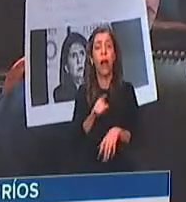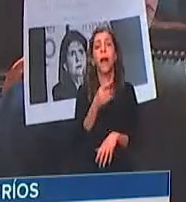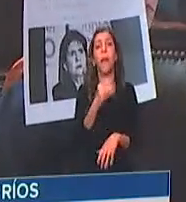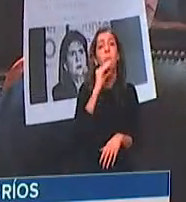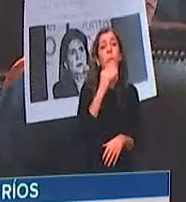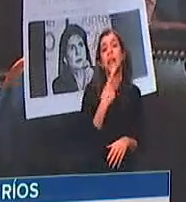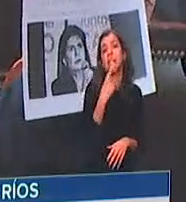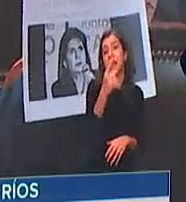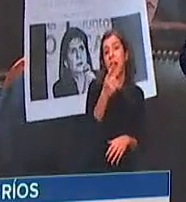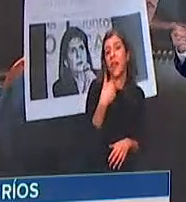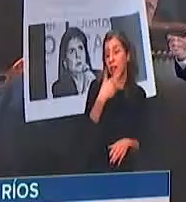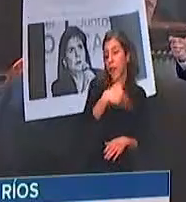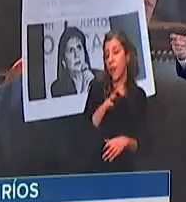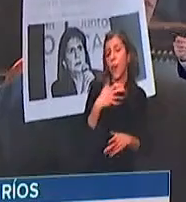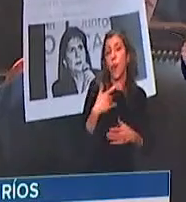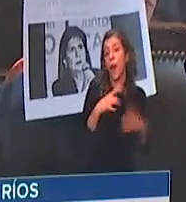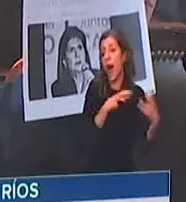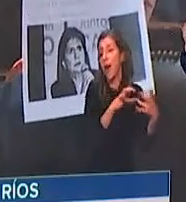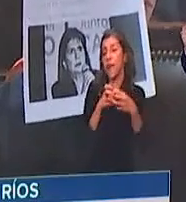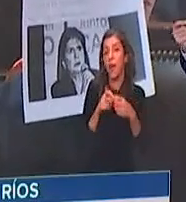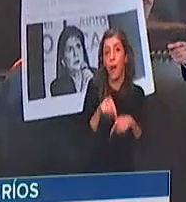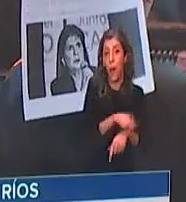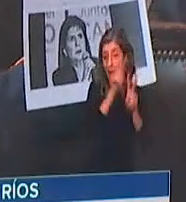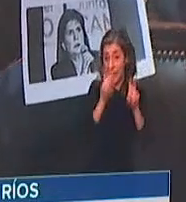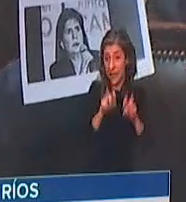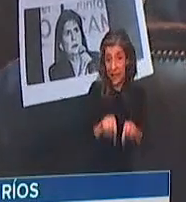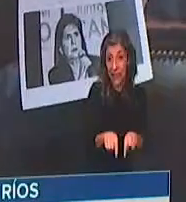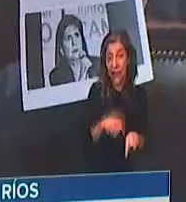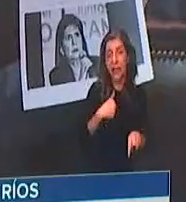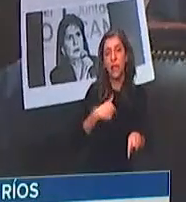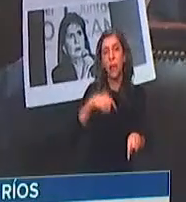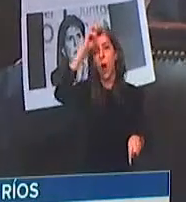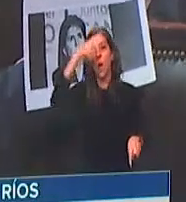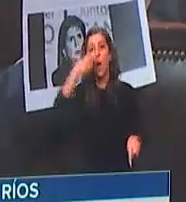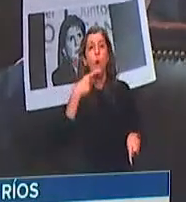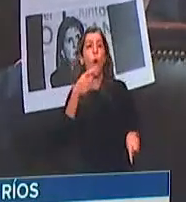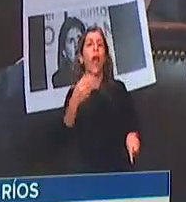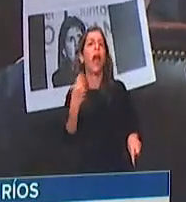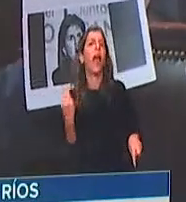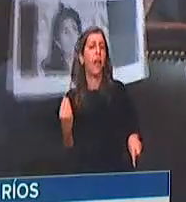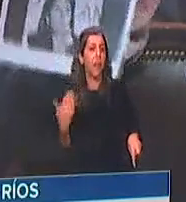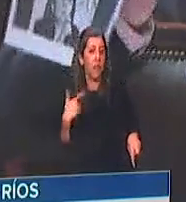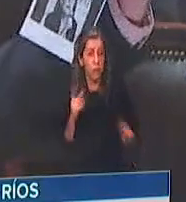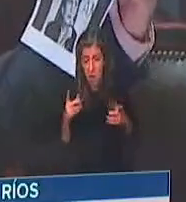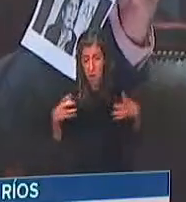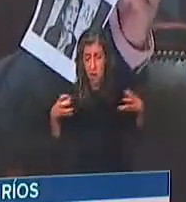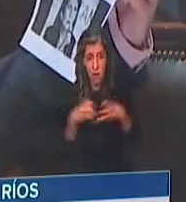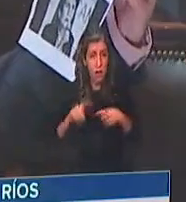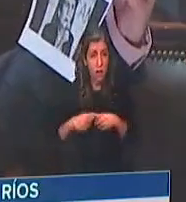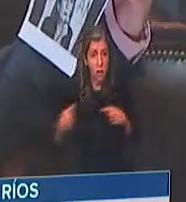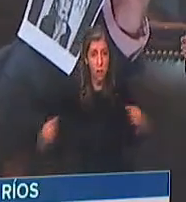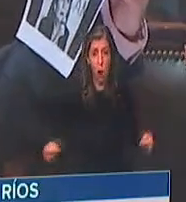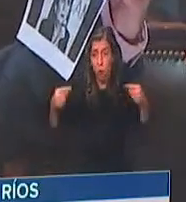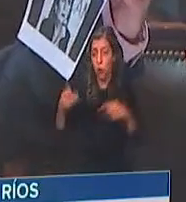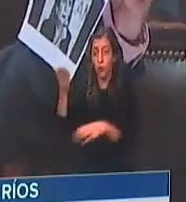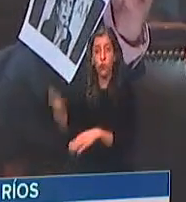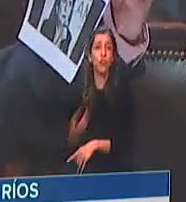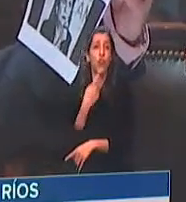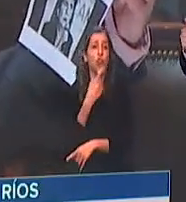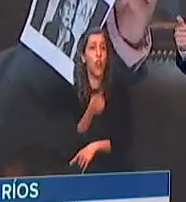ganancias tiene a todo el frente de todos algunos integrantes de El peronismo de Centro tiene por ejemplo a